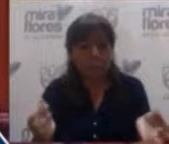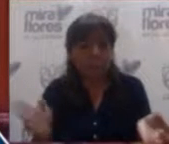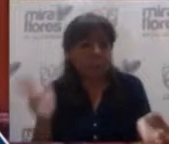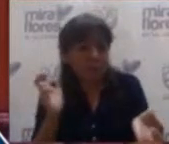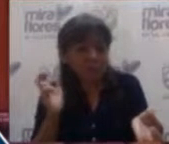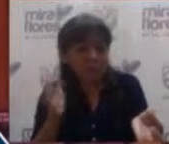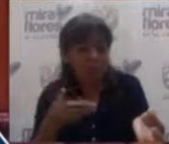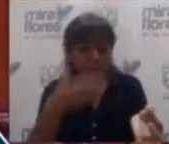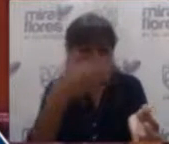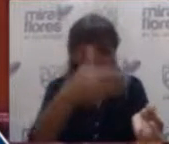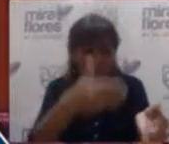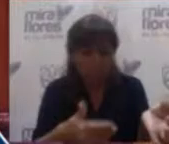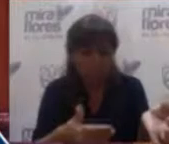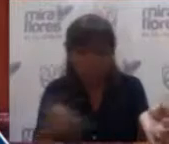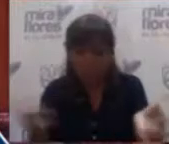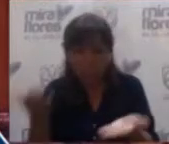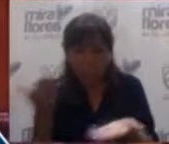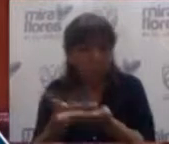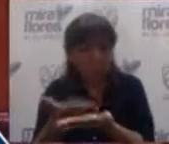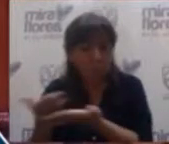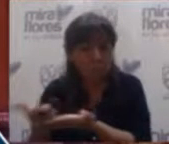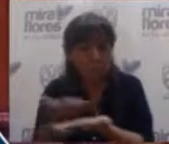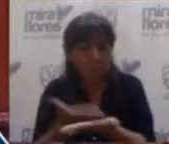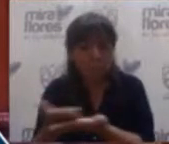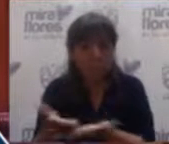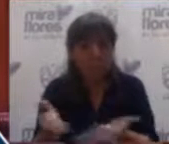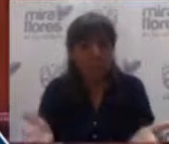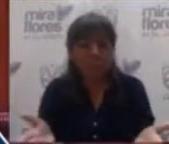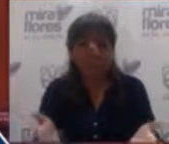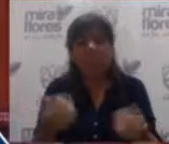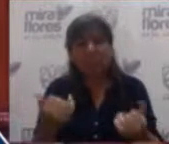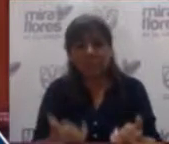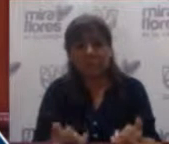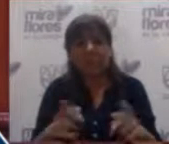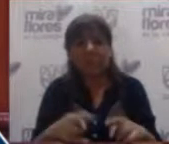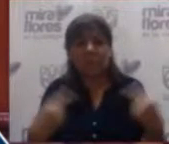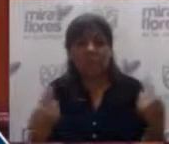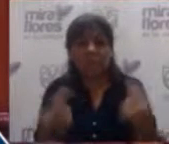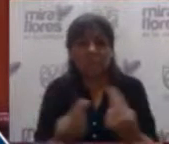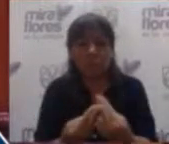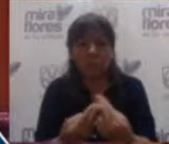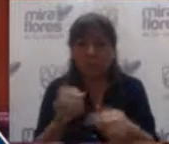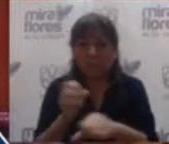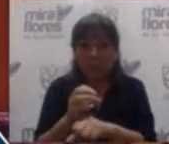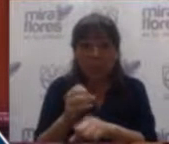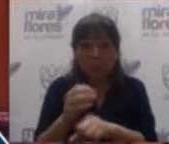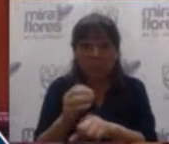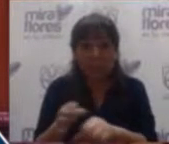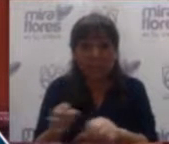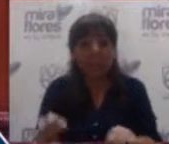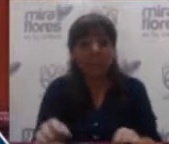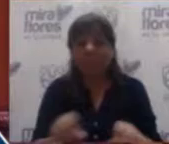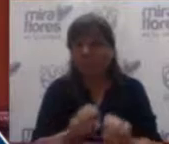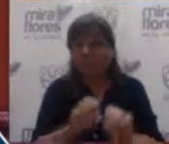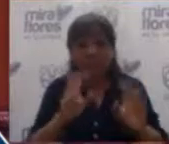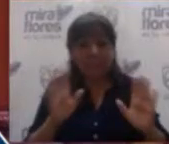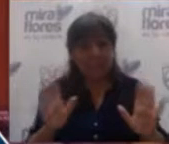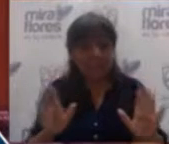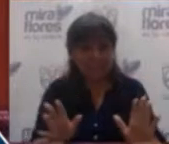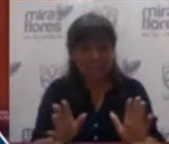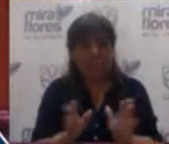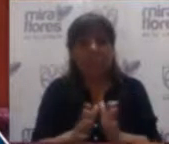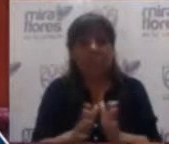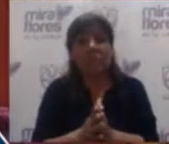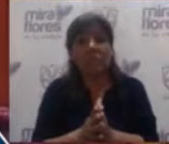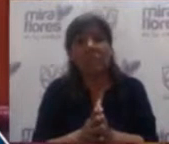Consejo una mejor y más pulida expresión de los temas en los que tienen algún interés, ¿no? Muy bien,